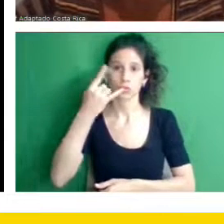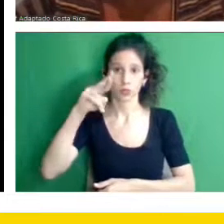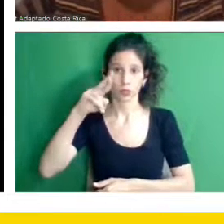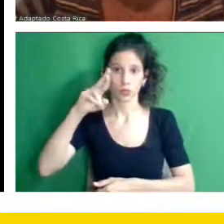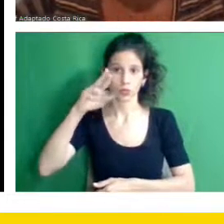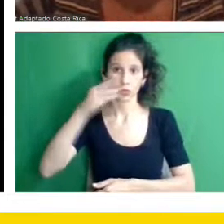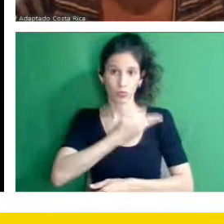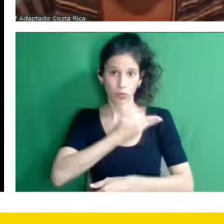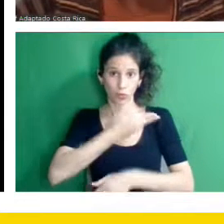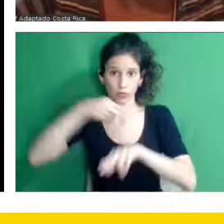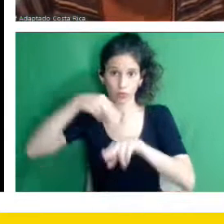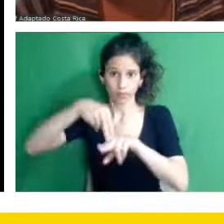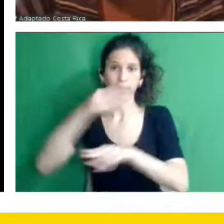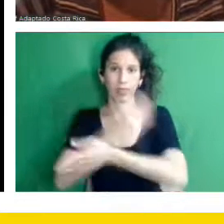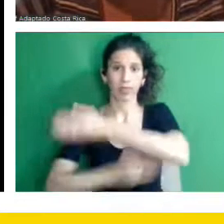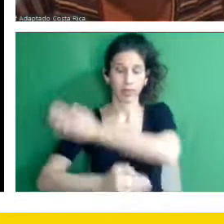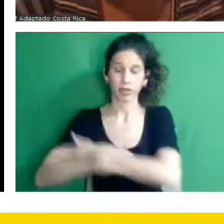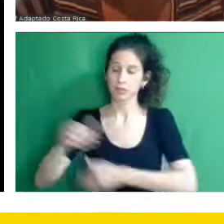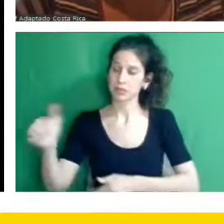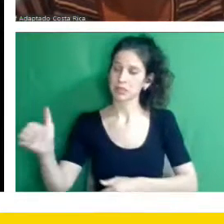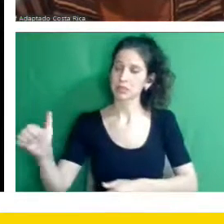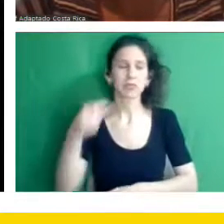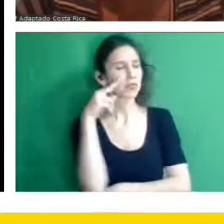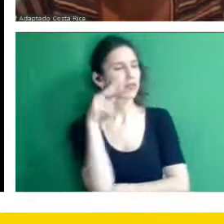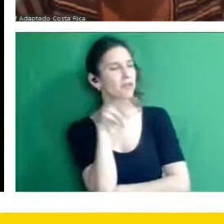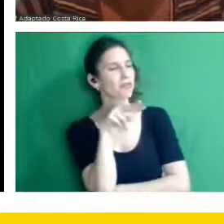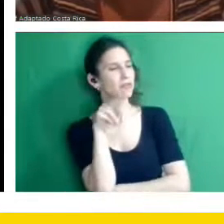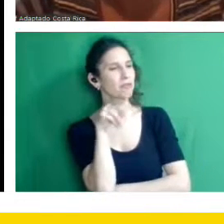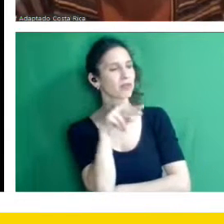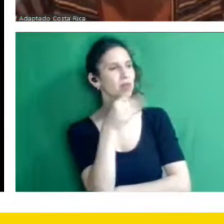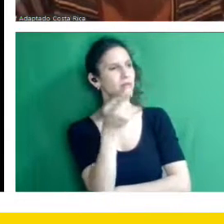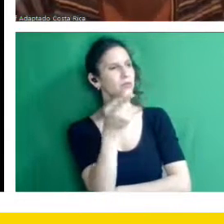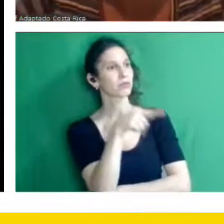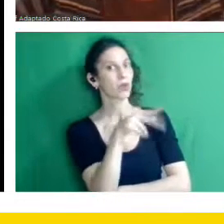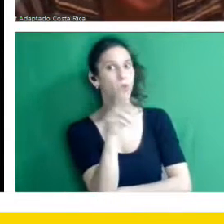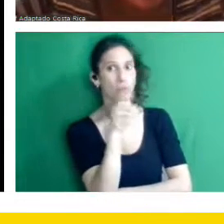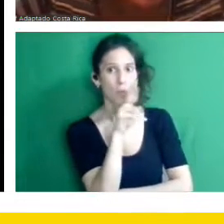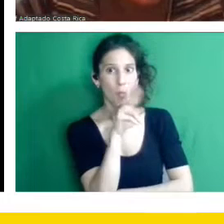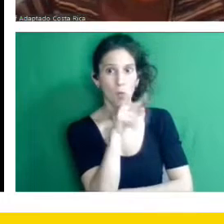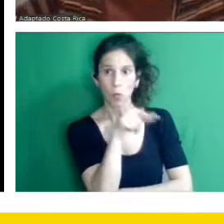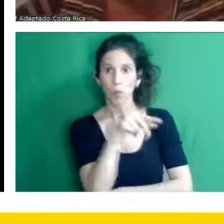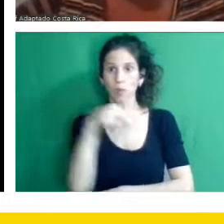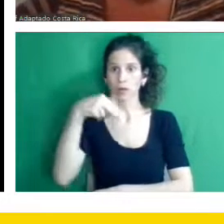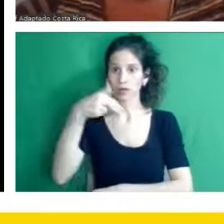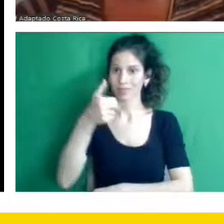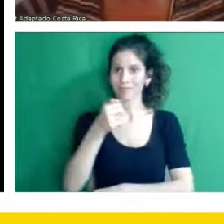la selección, y usted surfea bien, así que necesito que empiece a venir todos los fines de semana a entrenar.